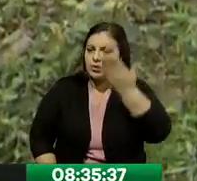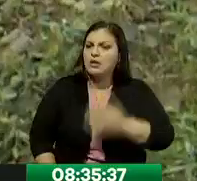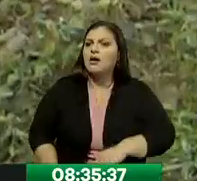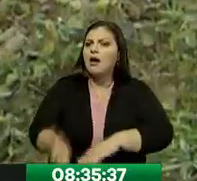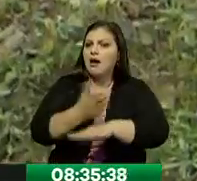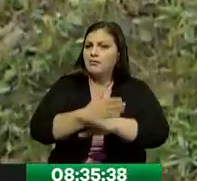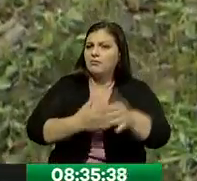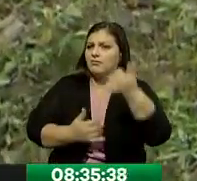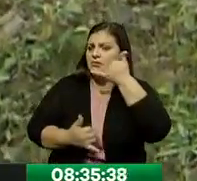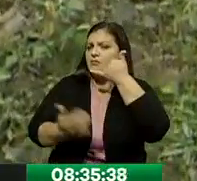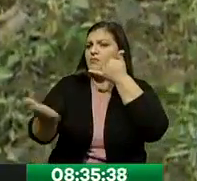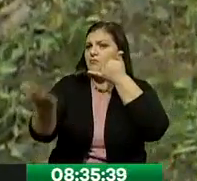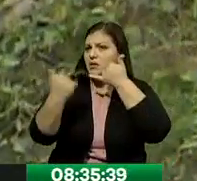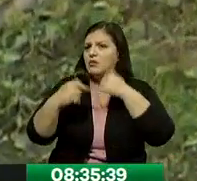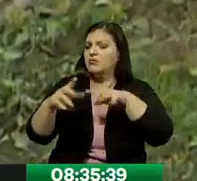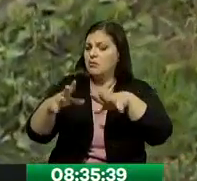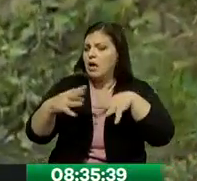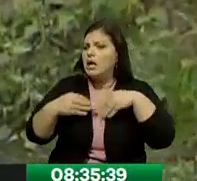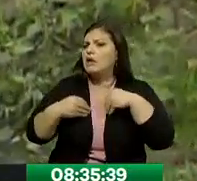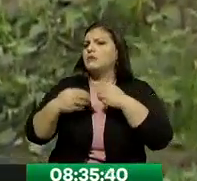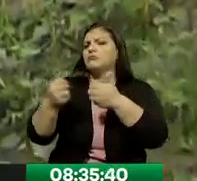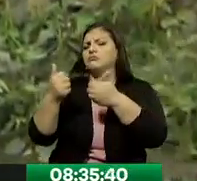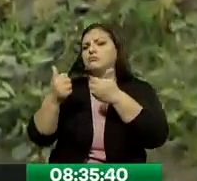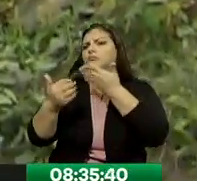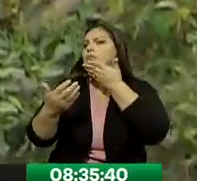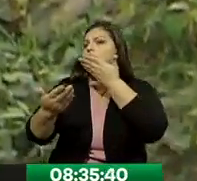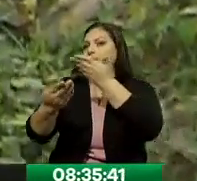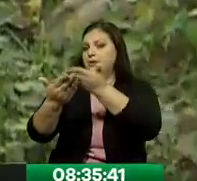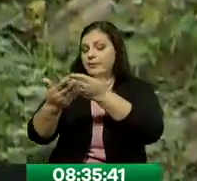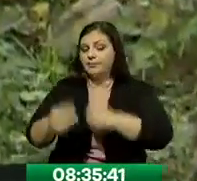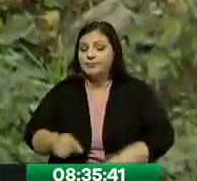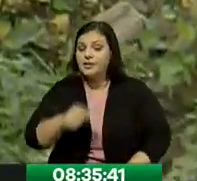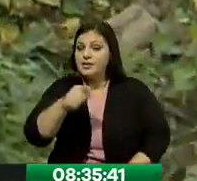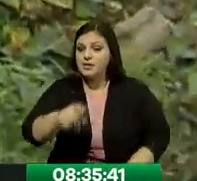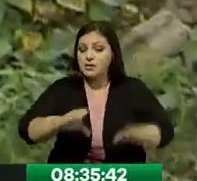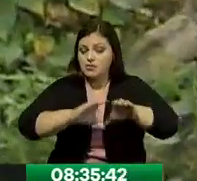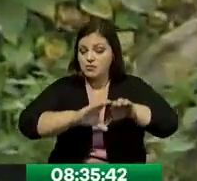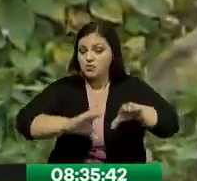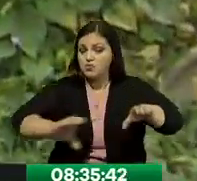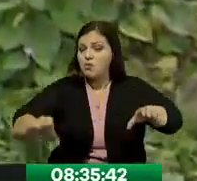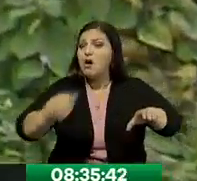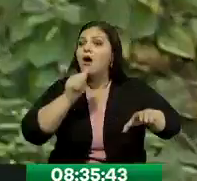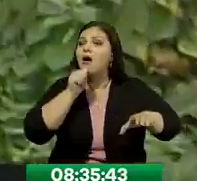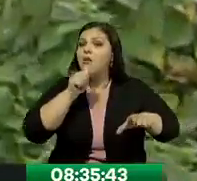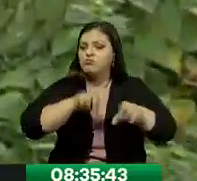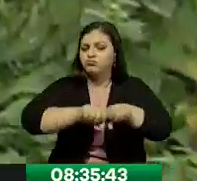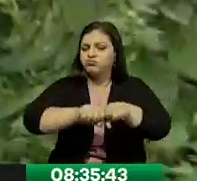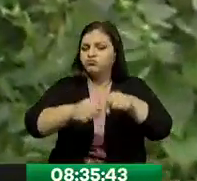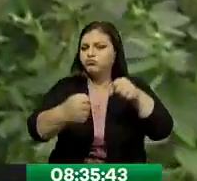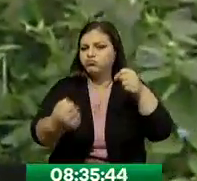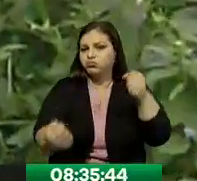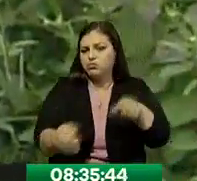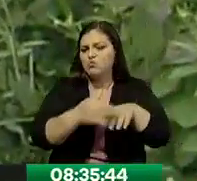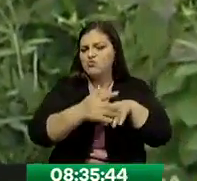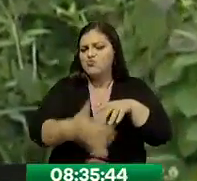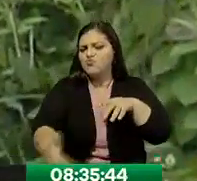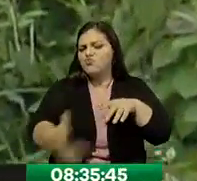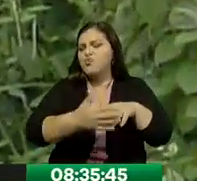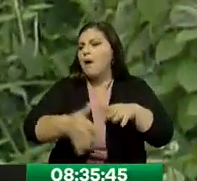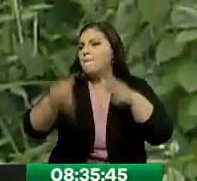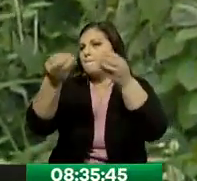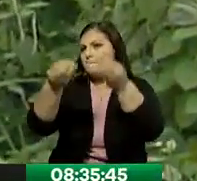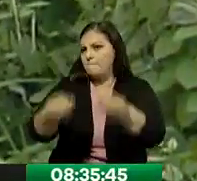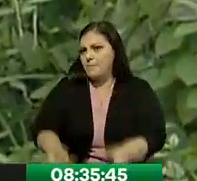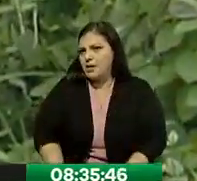tiene hace aproximadamente tres semanas hemos llamado millones de veces interagua y definitivamente en una llamada